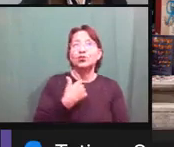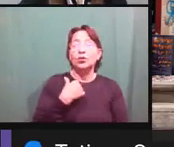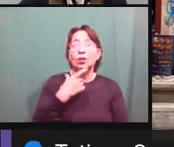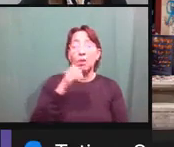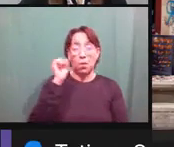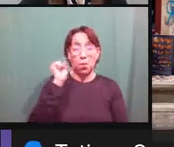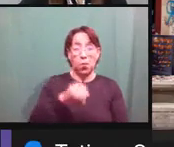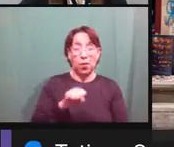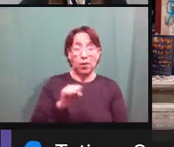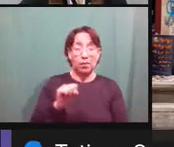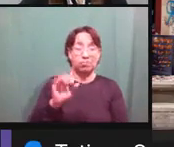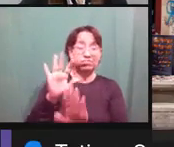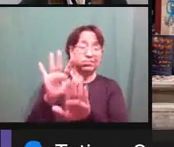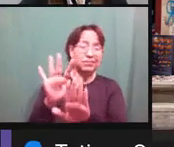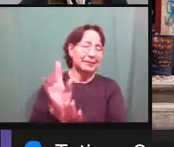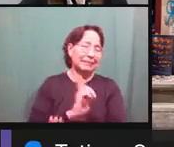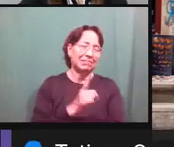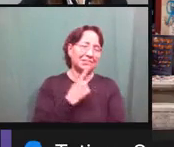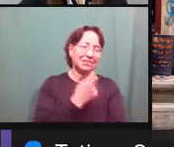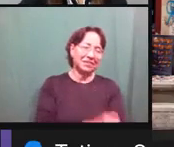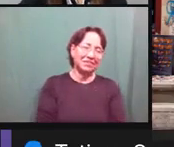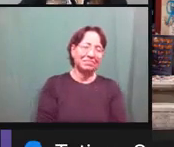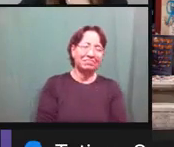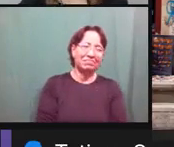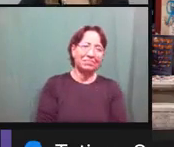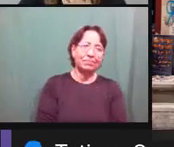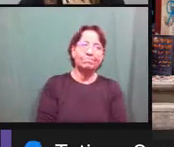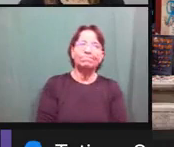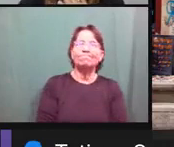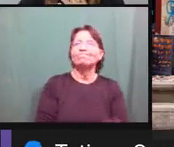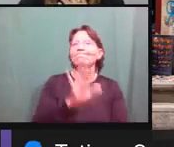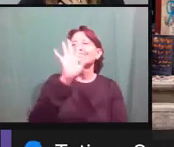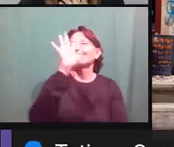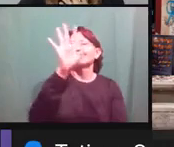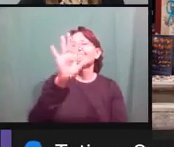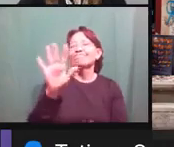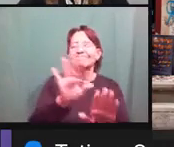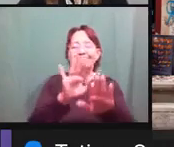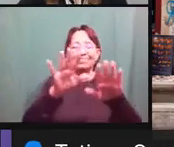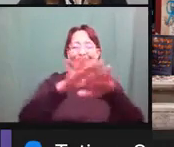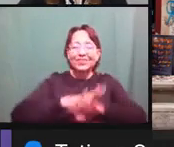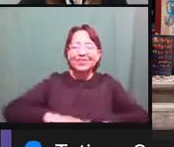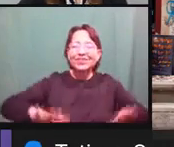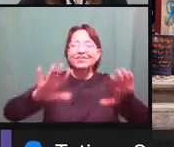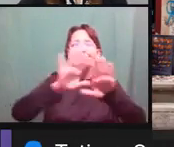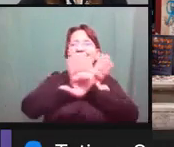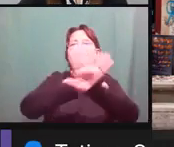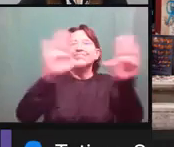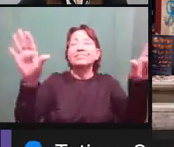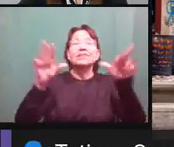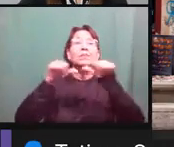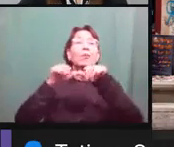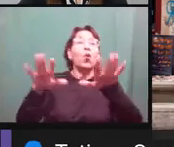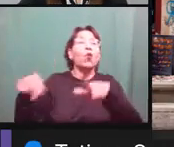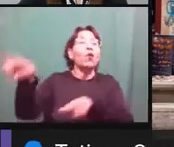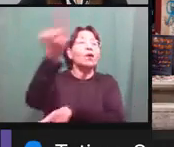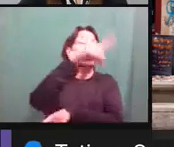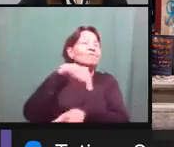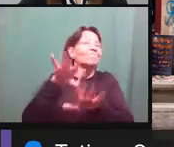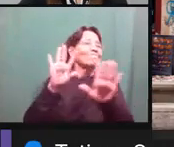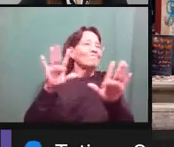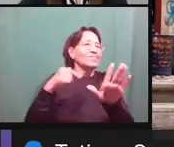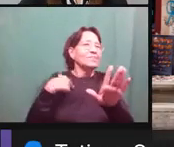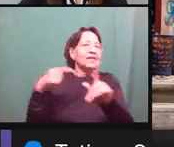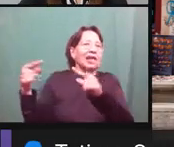que el escenario público también ha sido un escenario de disputa, como de estas dos fuerzas de tratar